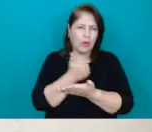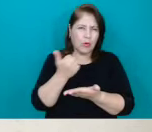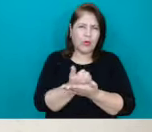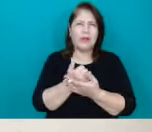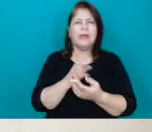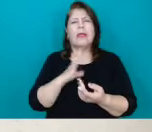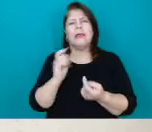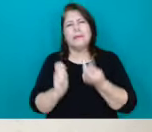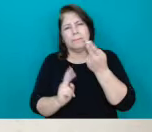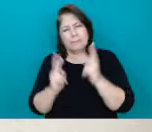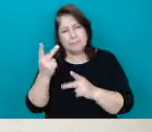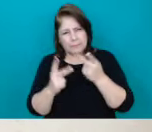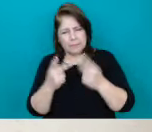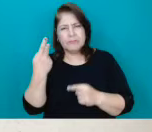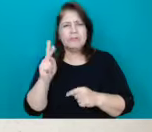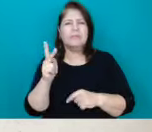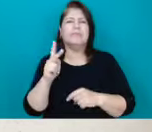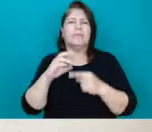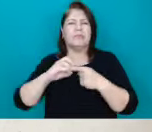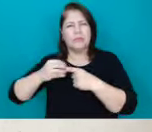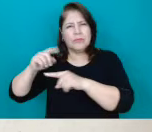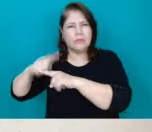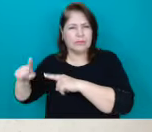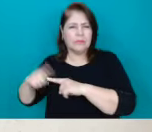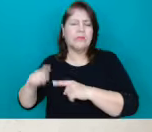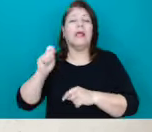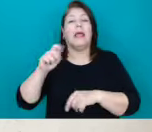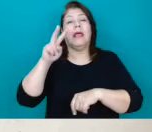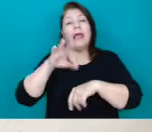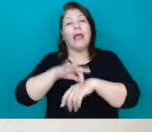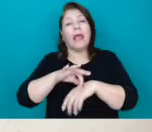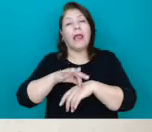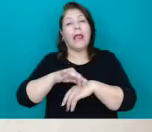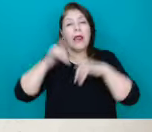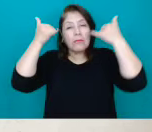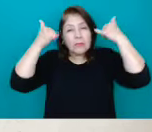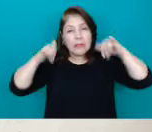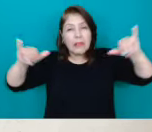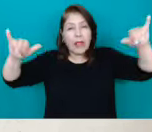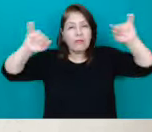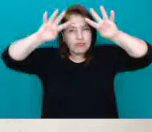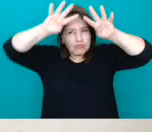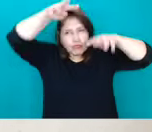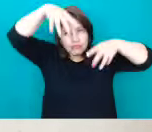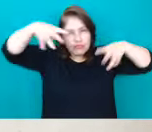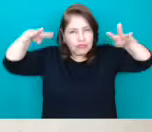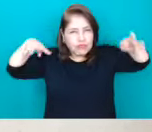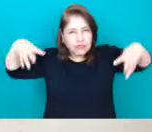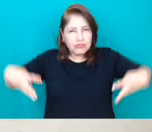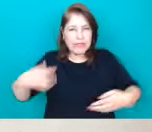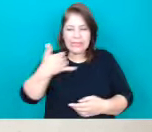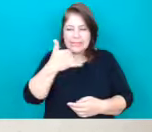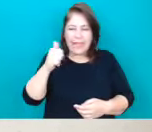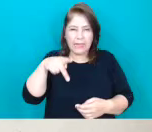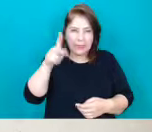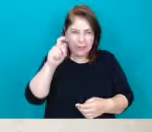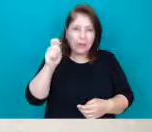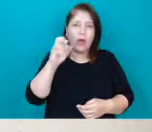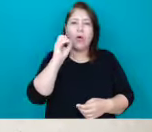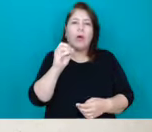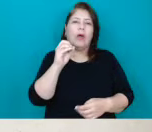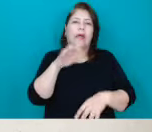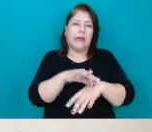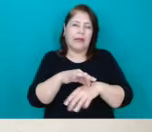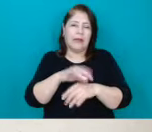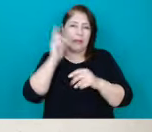y algunas legumbres. La principal carne es de carnero y de yak. En algunas regiones del país se come carne de caballo.